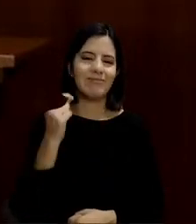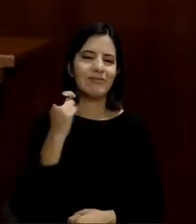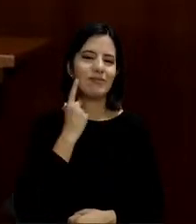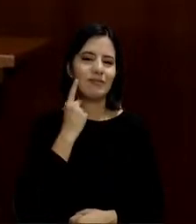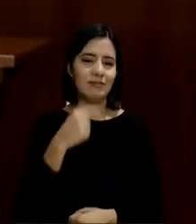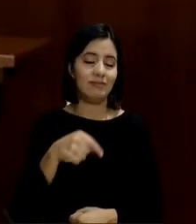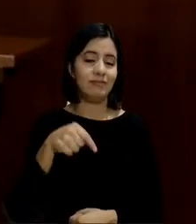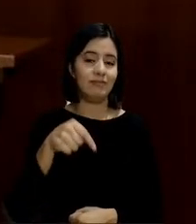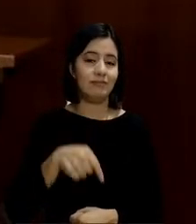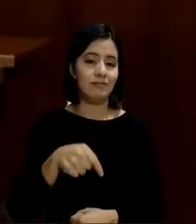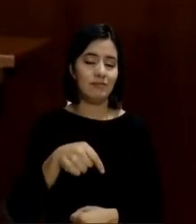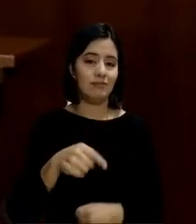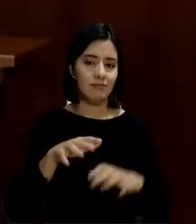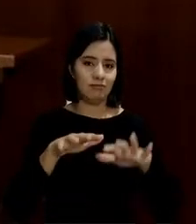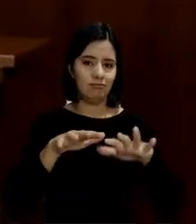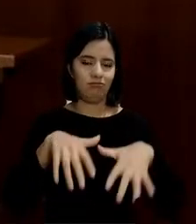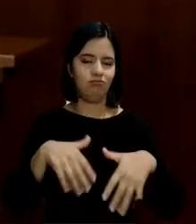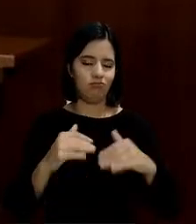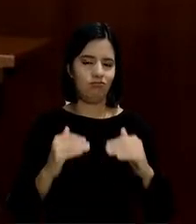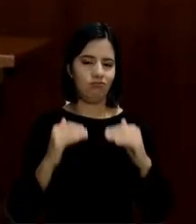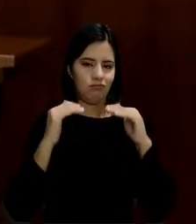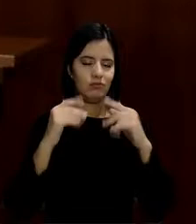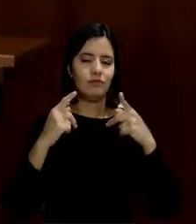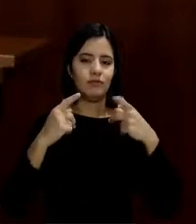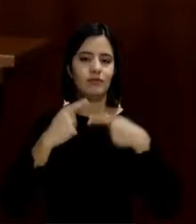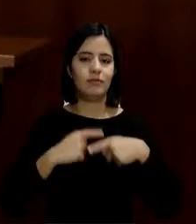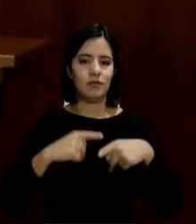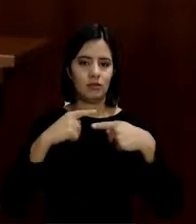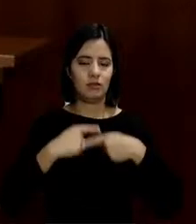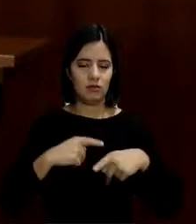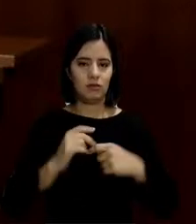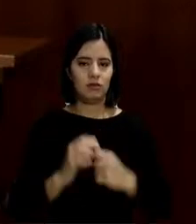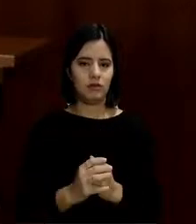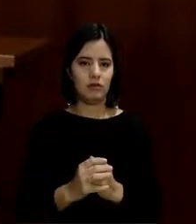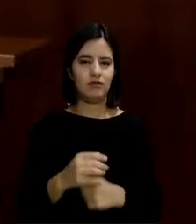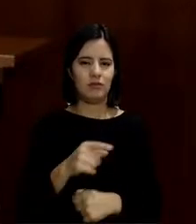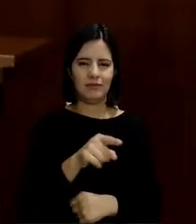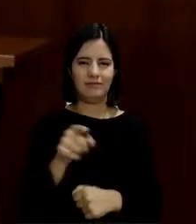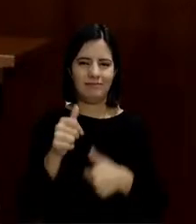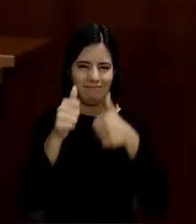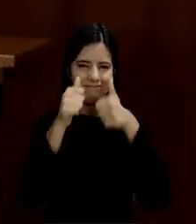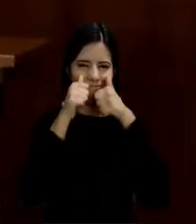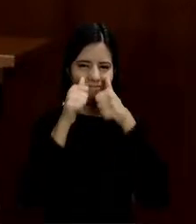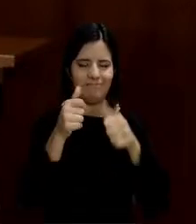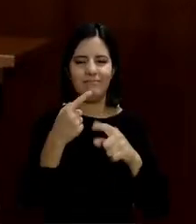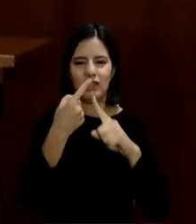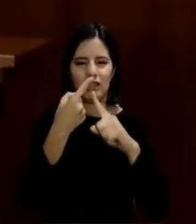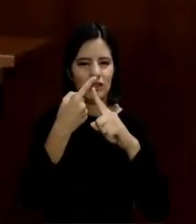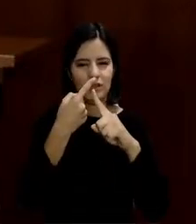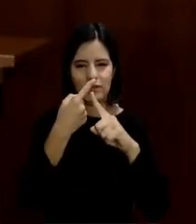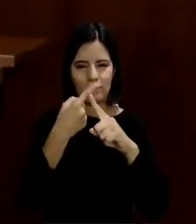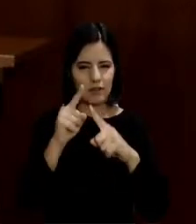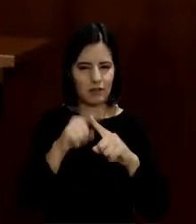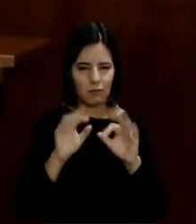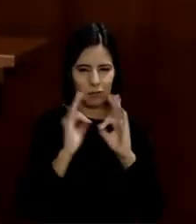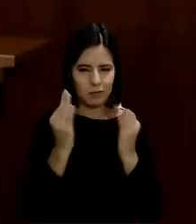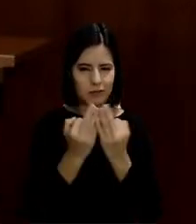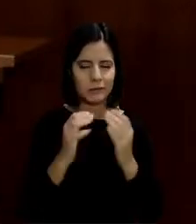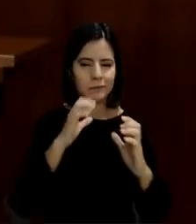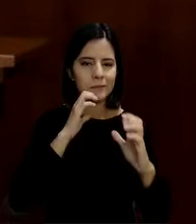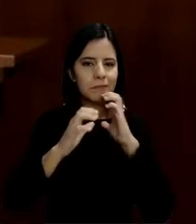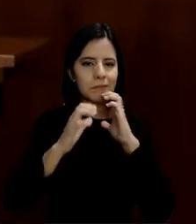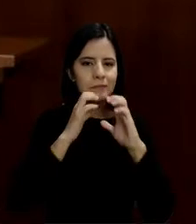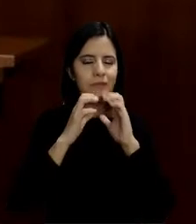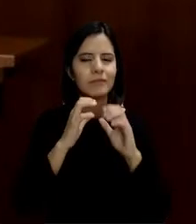honorable soberanía, a las personas que nos siguen a través de los diferentes medios de comunicación y redes